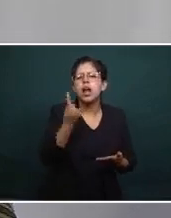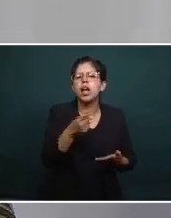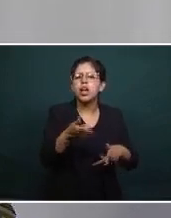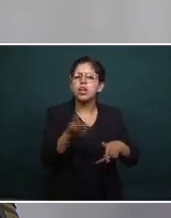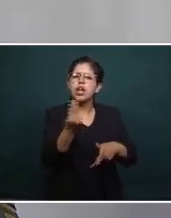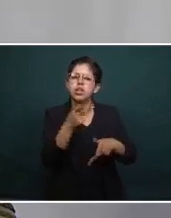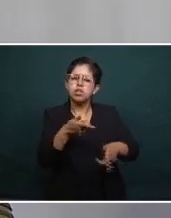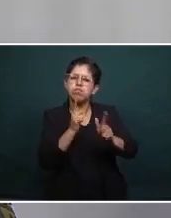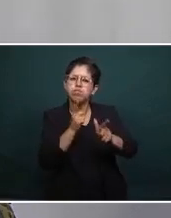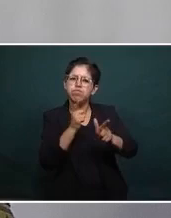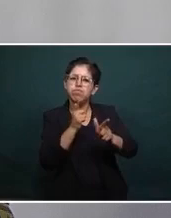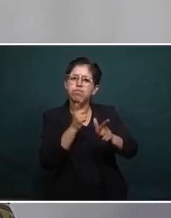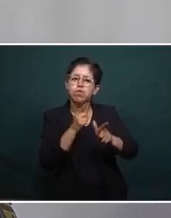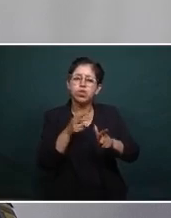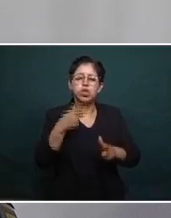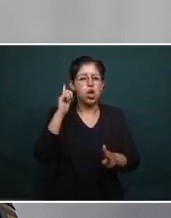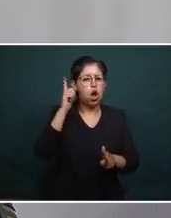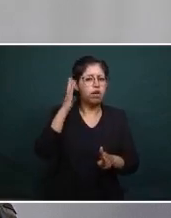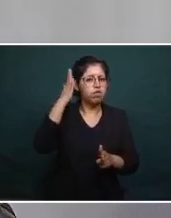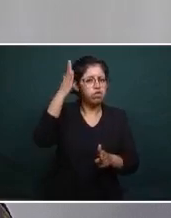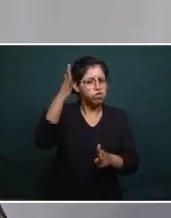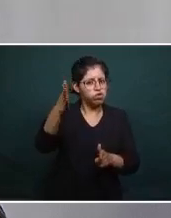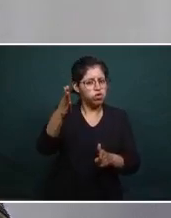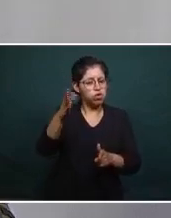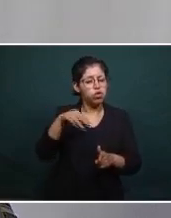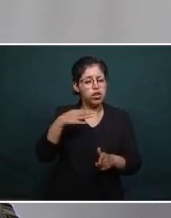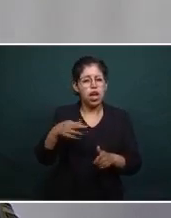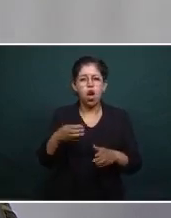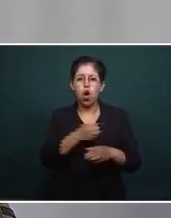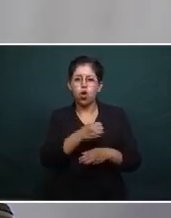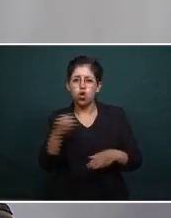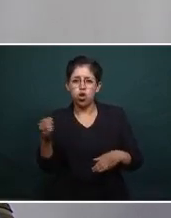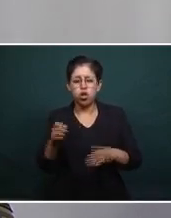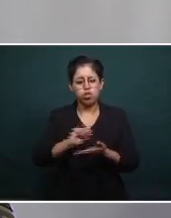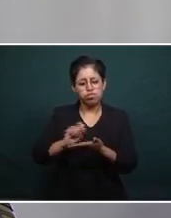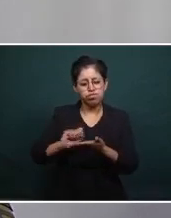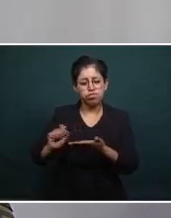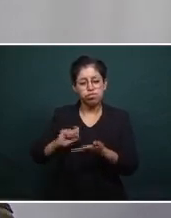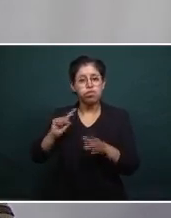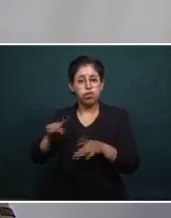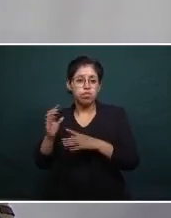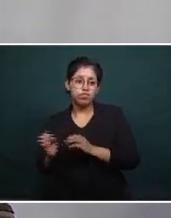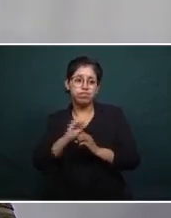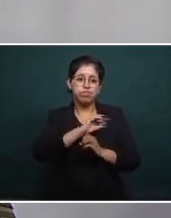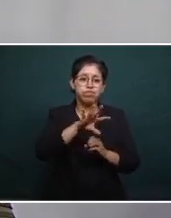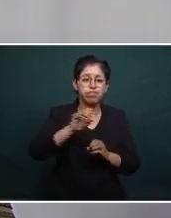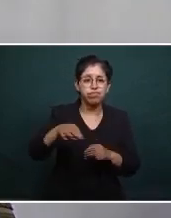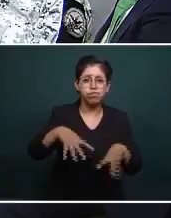se está buscando regular esta parte porque se está convirtiendo